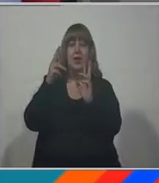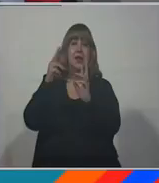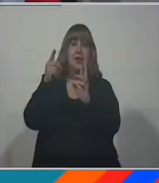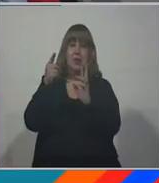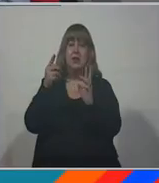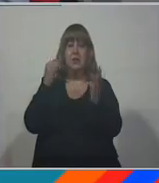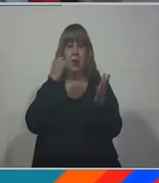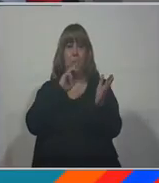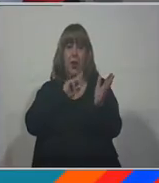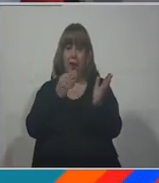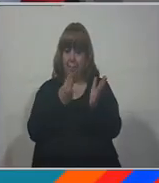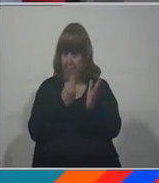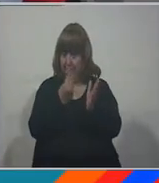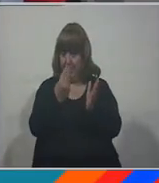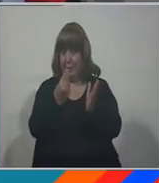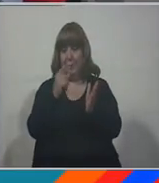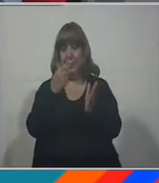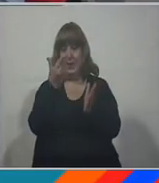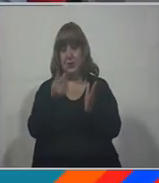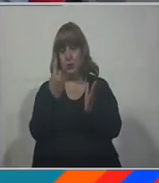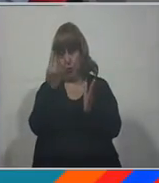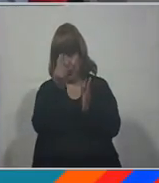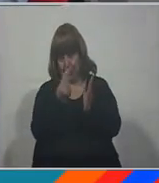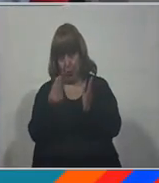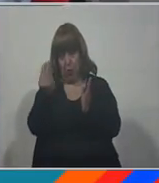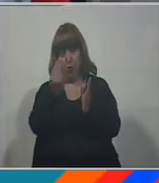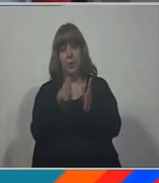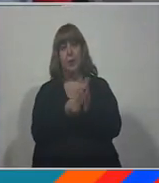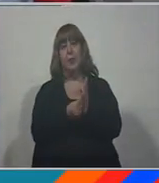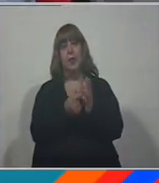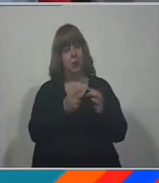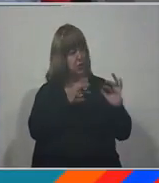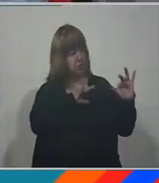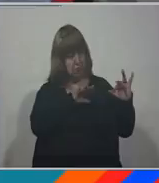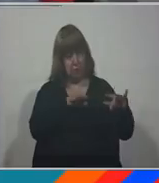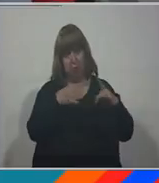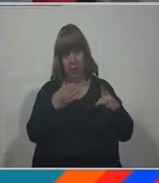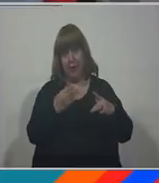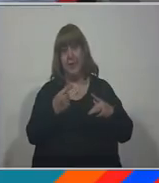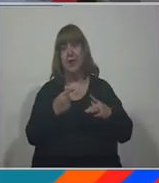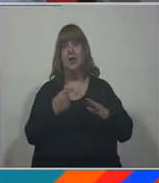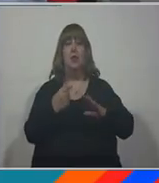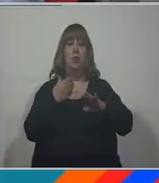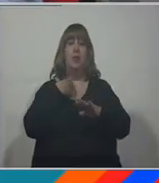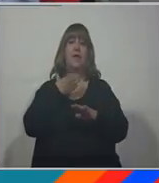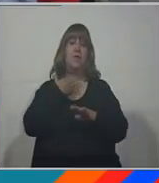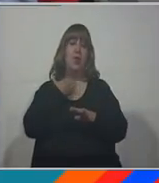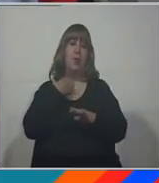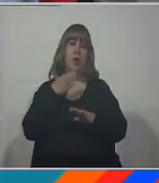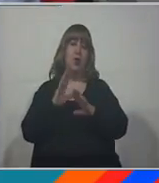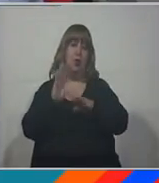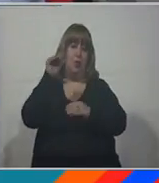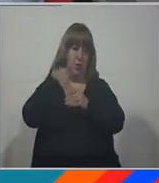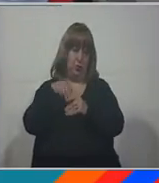ya había presentado uno que la forma parte porque las personas pueden formar parte del consorcio teniendo voz pero no voto de esa forma